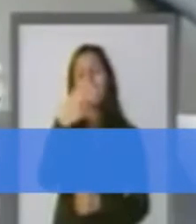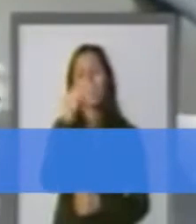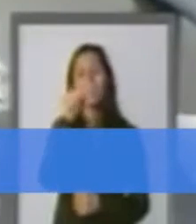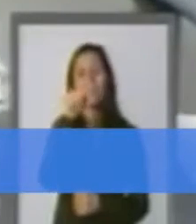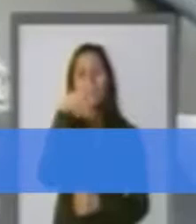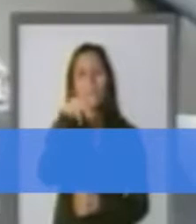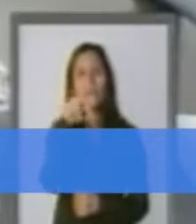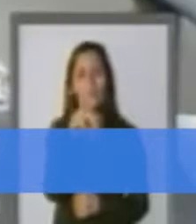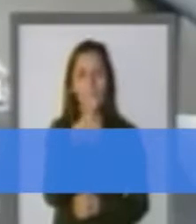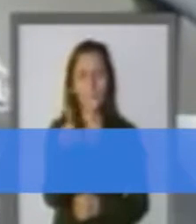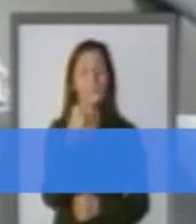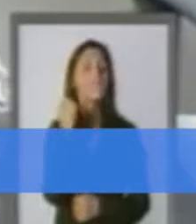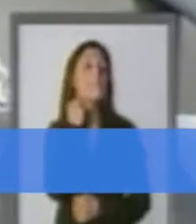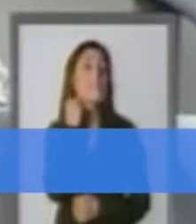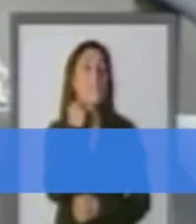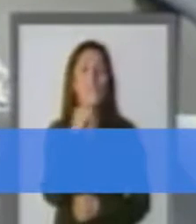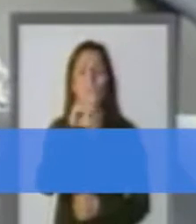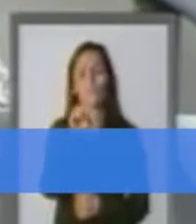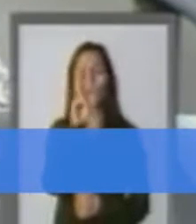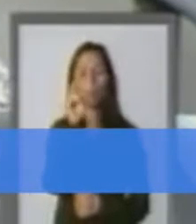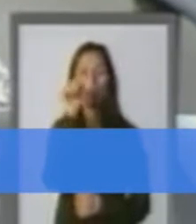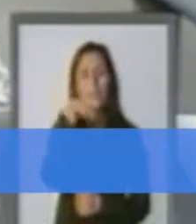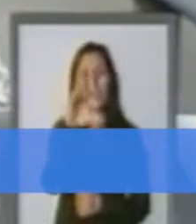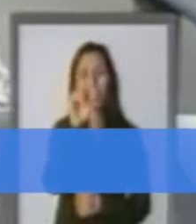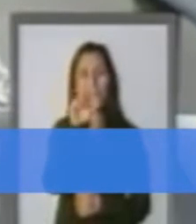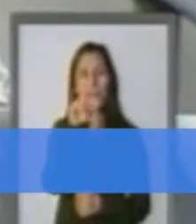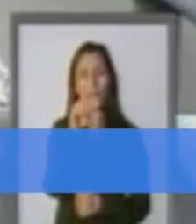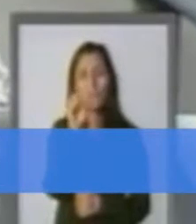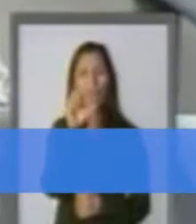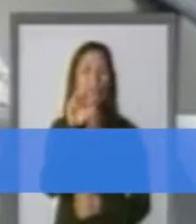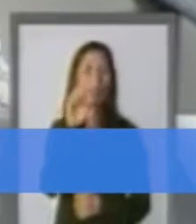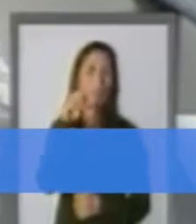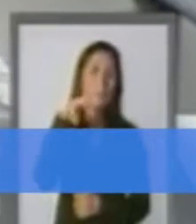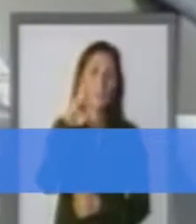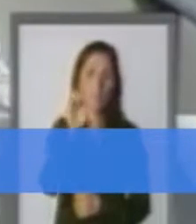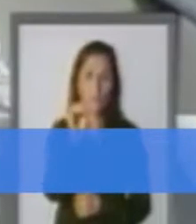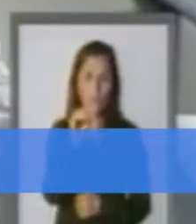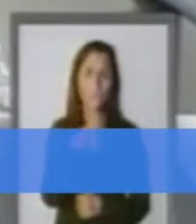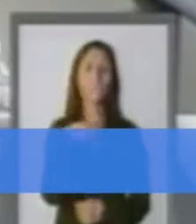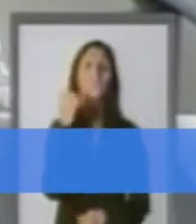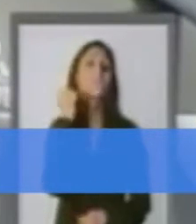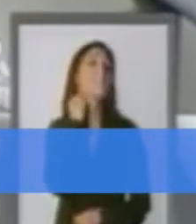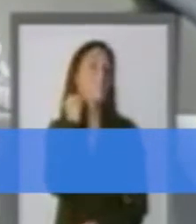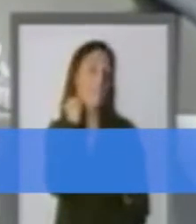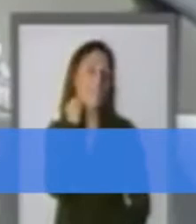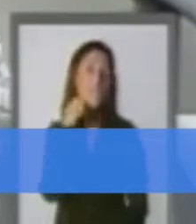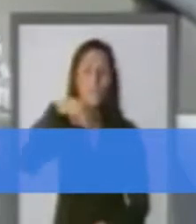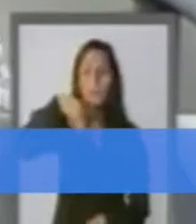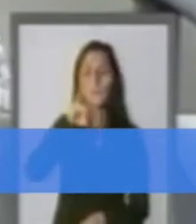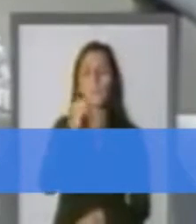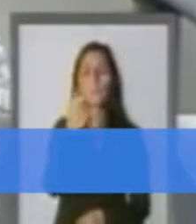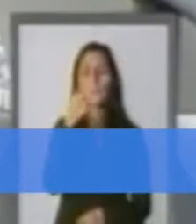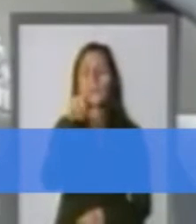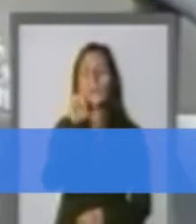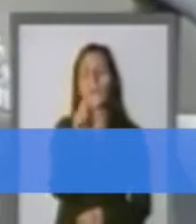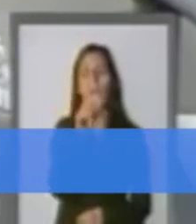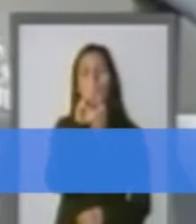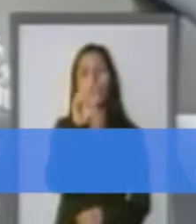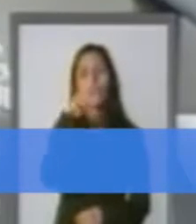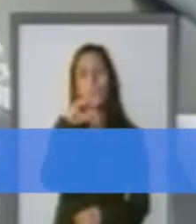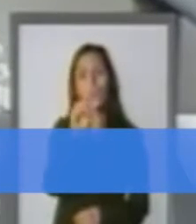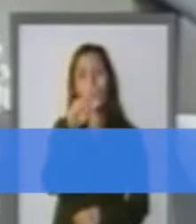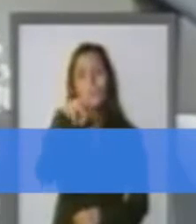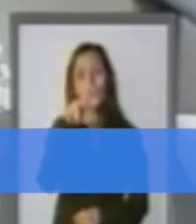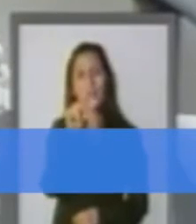ver lo que ocurre en México con esta clase de políticos que tenemos. Es decir, ahora tratan de engañar al pueblo de